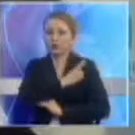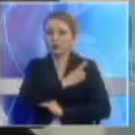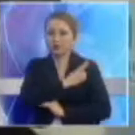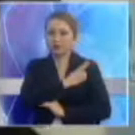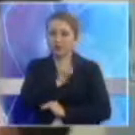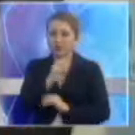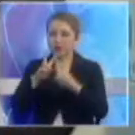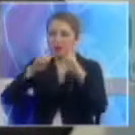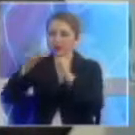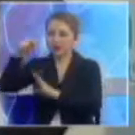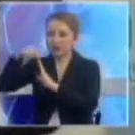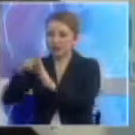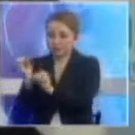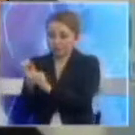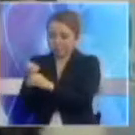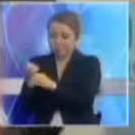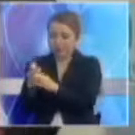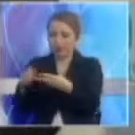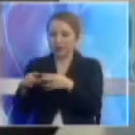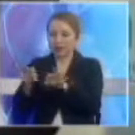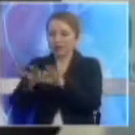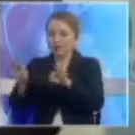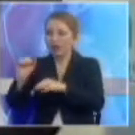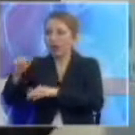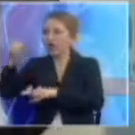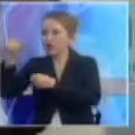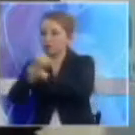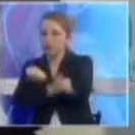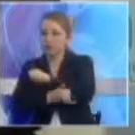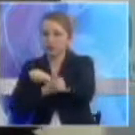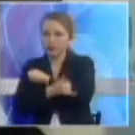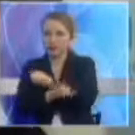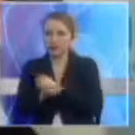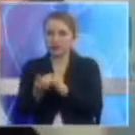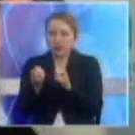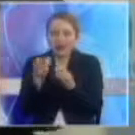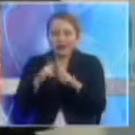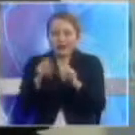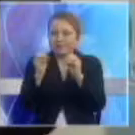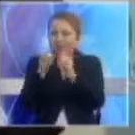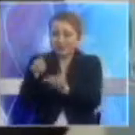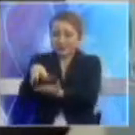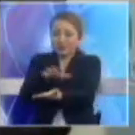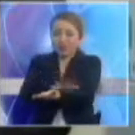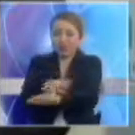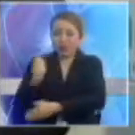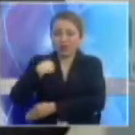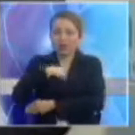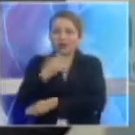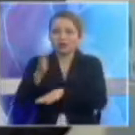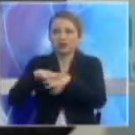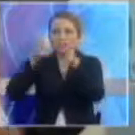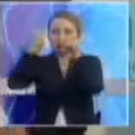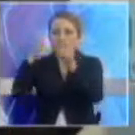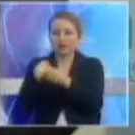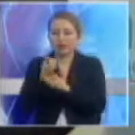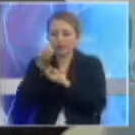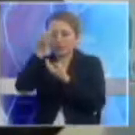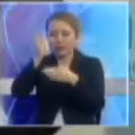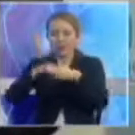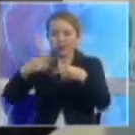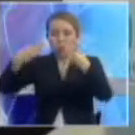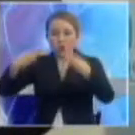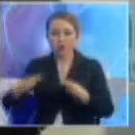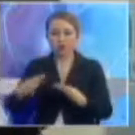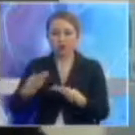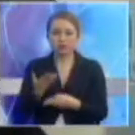la investigación científica, las becas en el exterior y muchos otros proyectos que tienen que ver con el área de conocimiento y talento